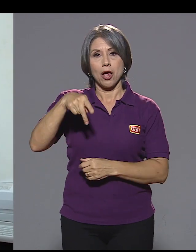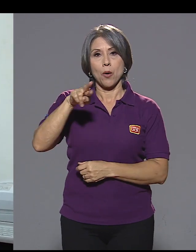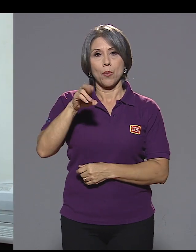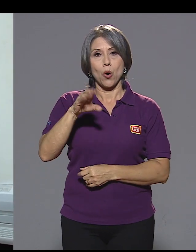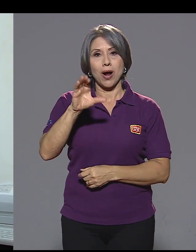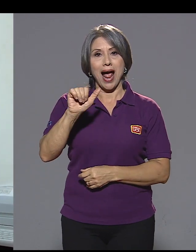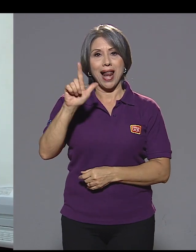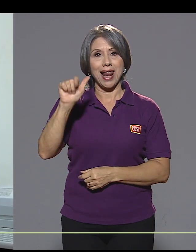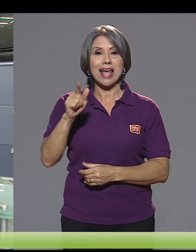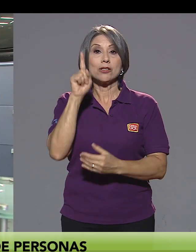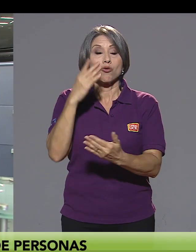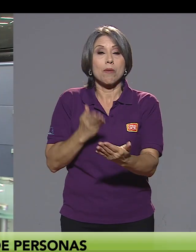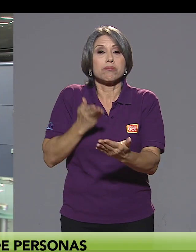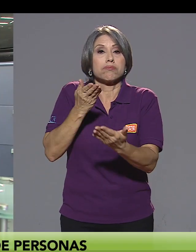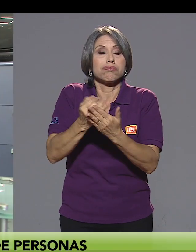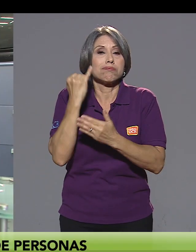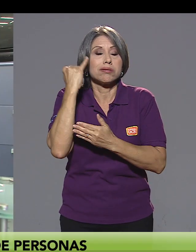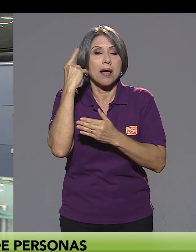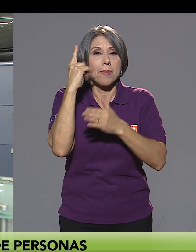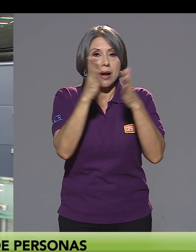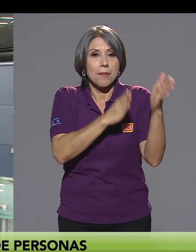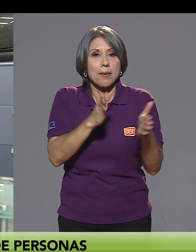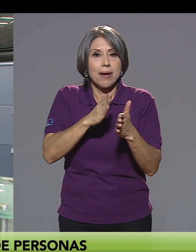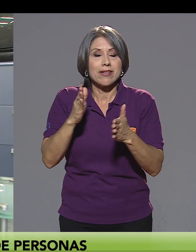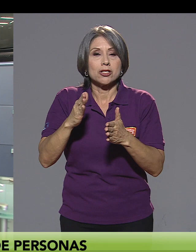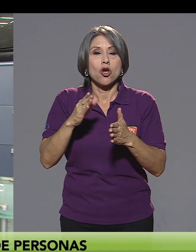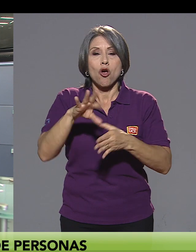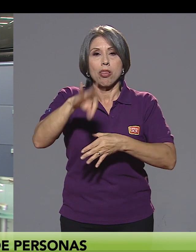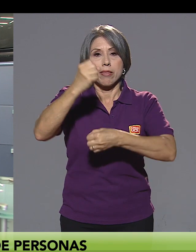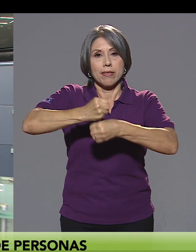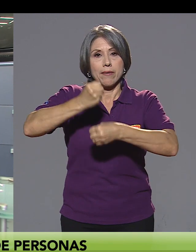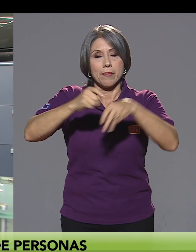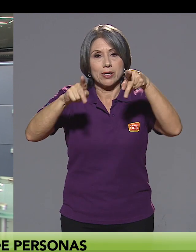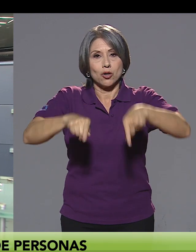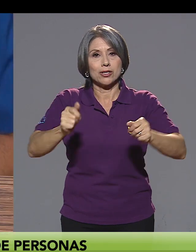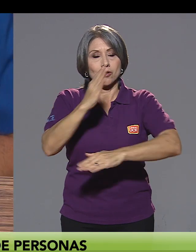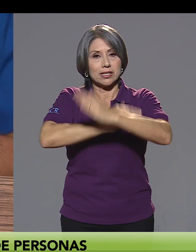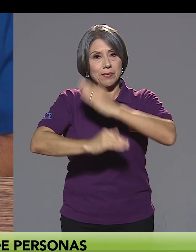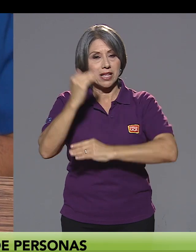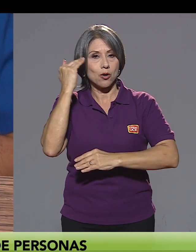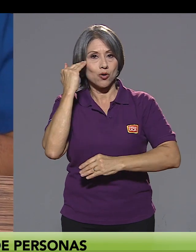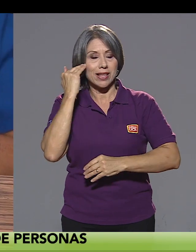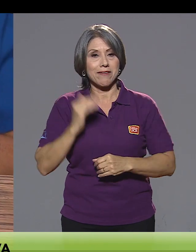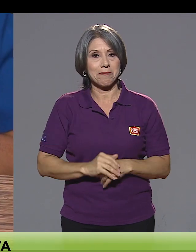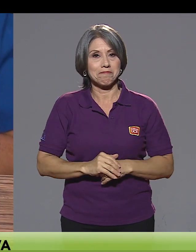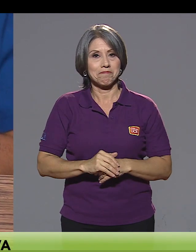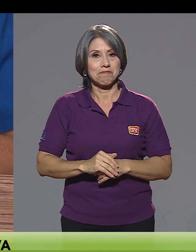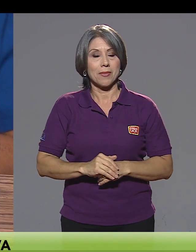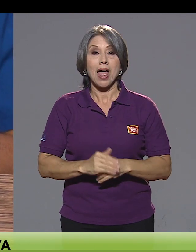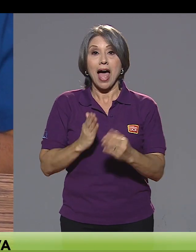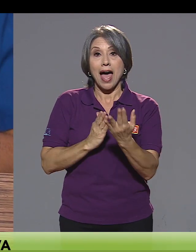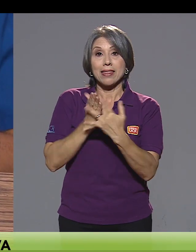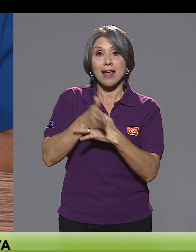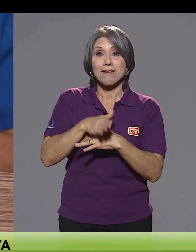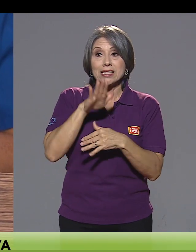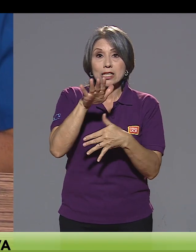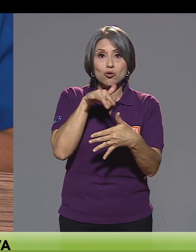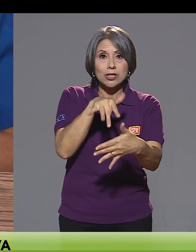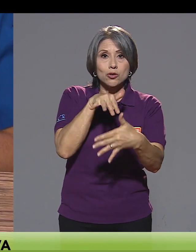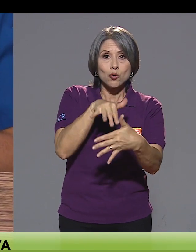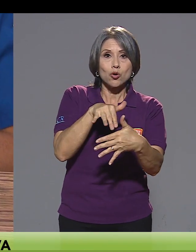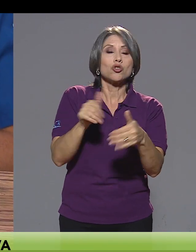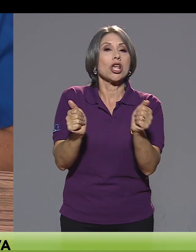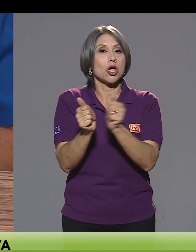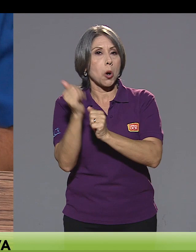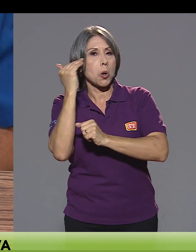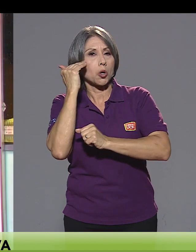Procala es una iniciativa para la preparación y empleabilidad de personas con discapacidad cognitiva. A través de sus estudios y los